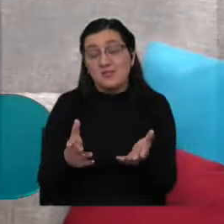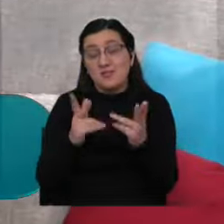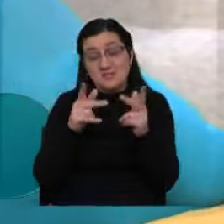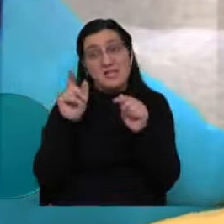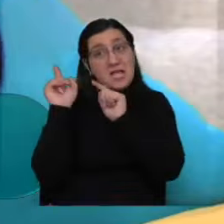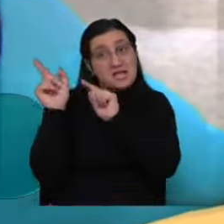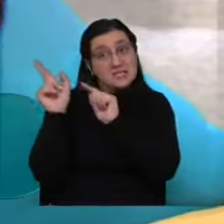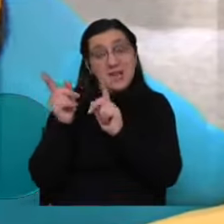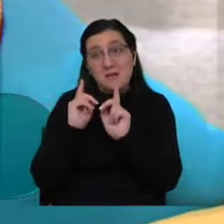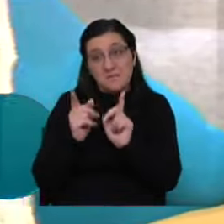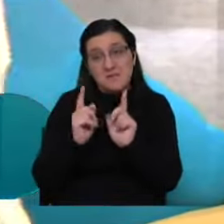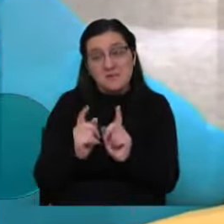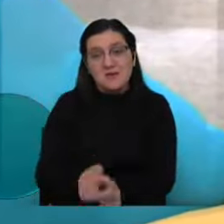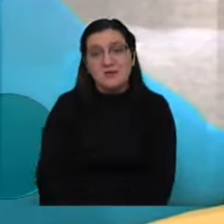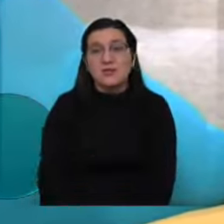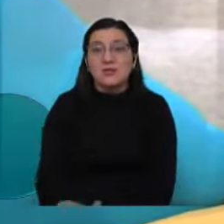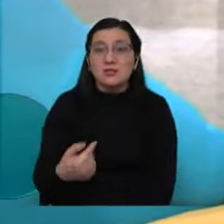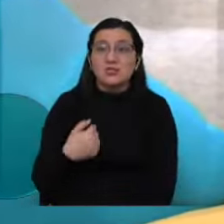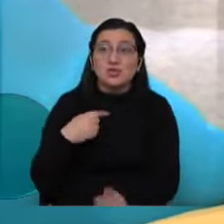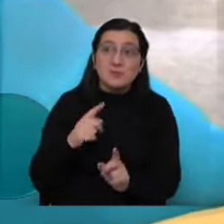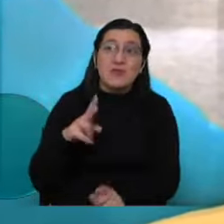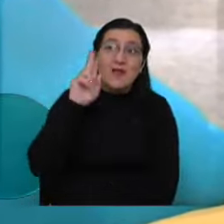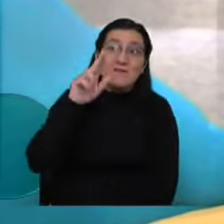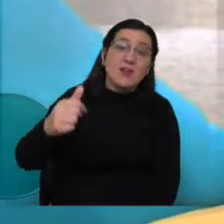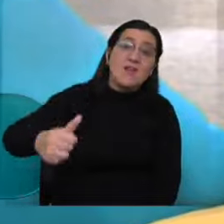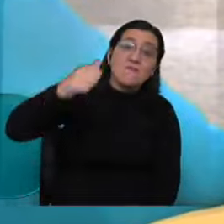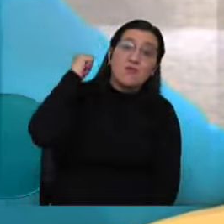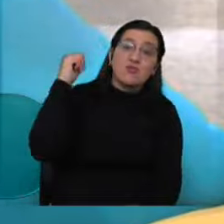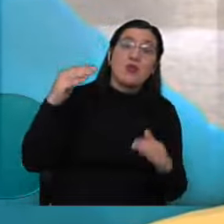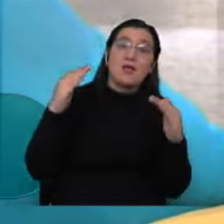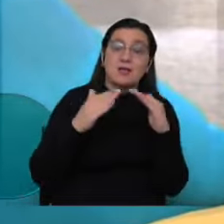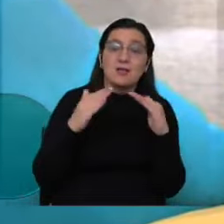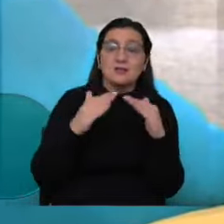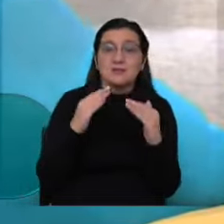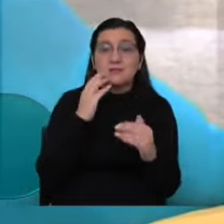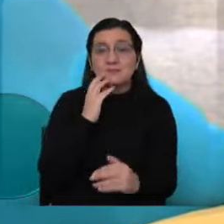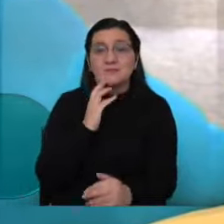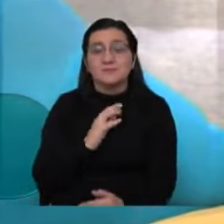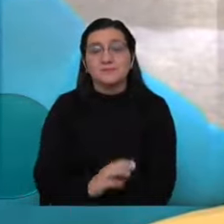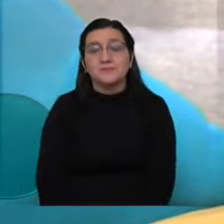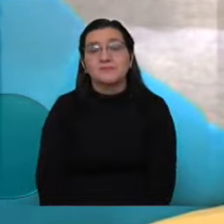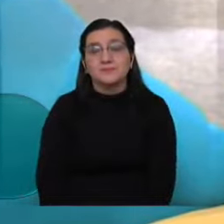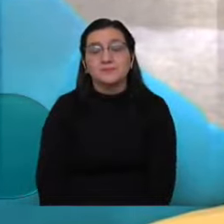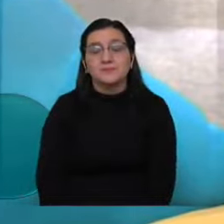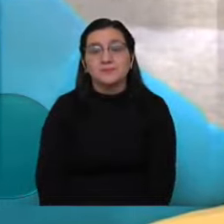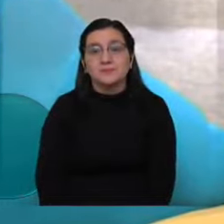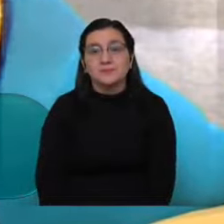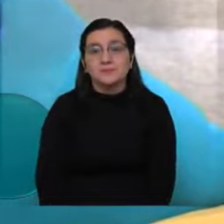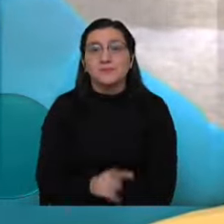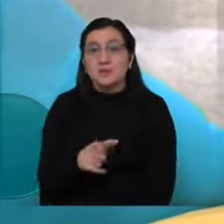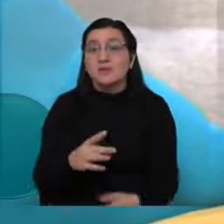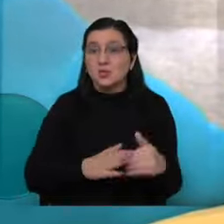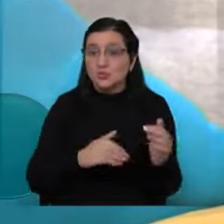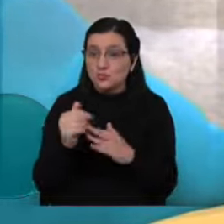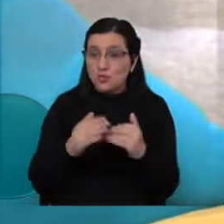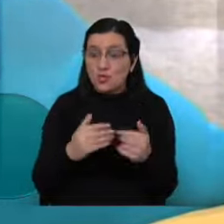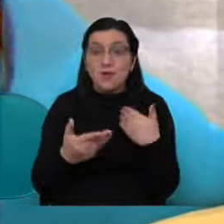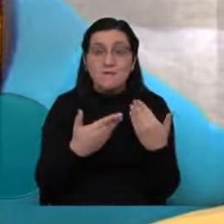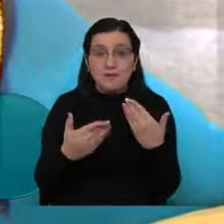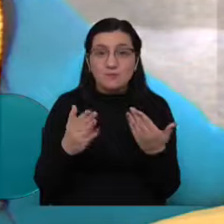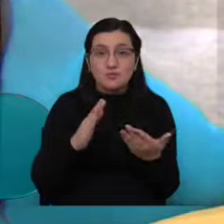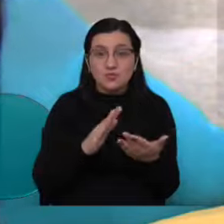la higuera es la higuera yo la vi en el fondo de la casa en la casa ahí en el fondito sin duda y bueno Y esa construcción de lo que estábamos hablando